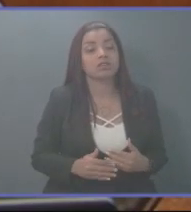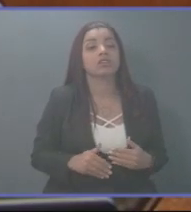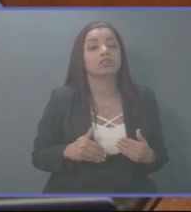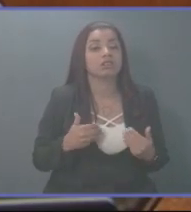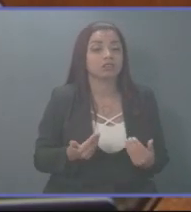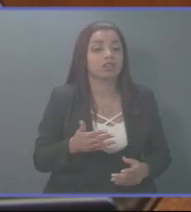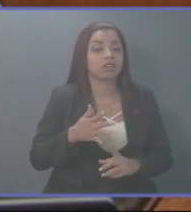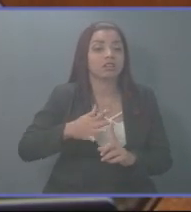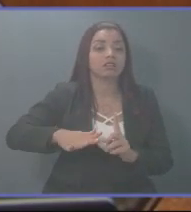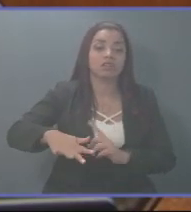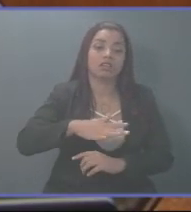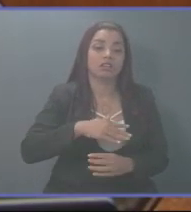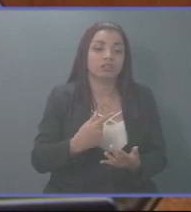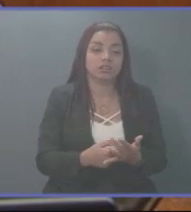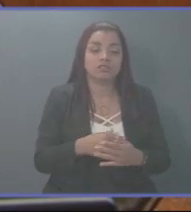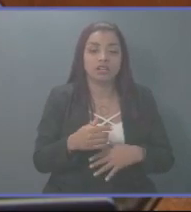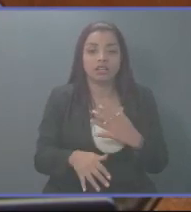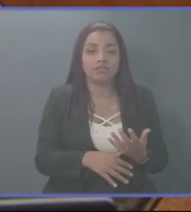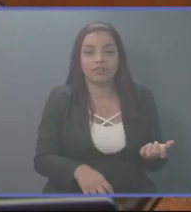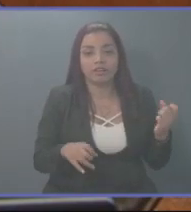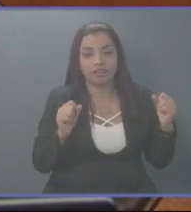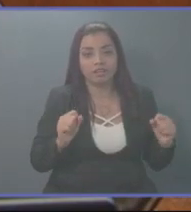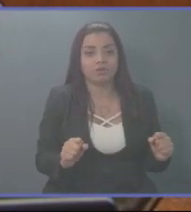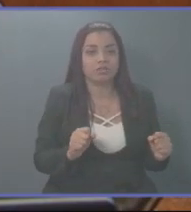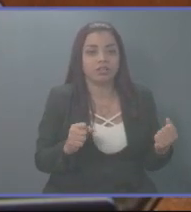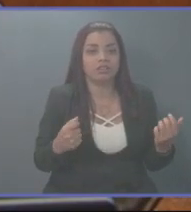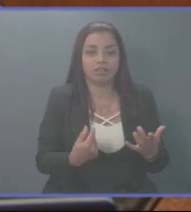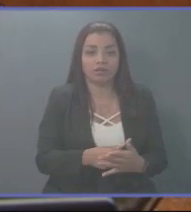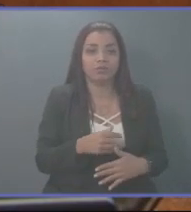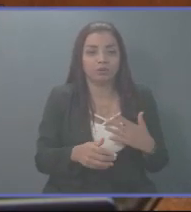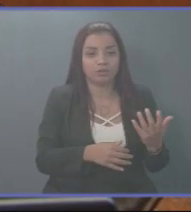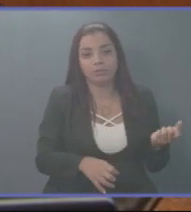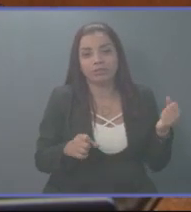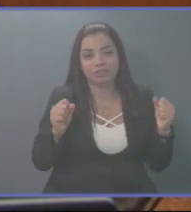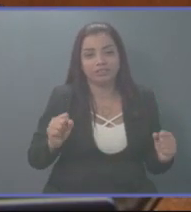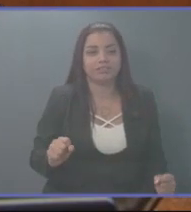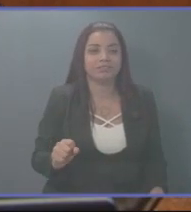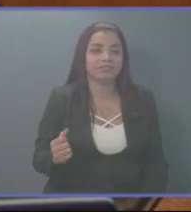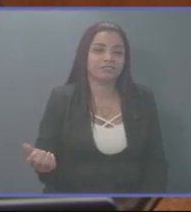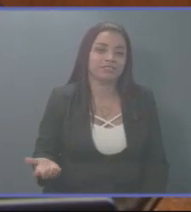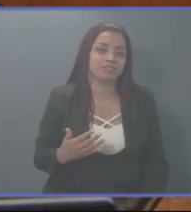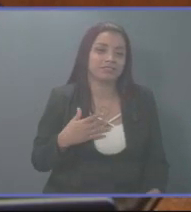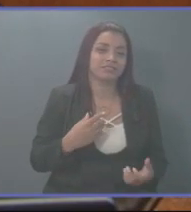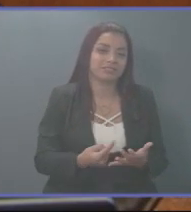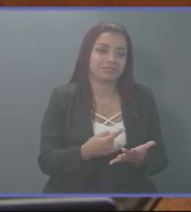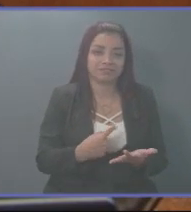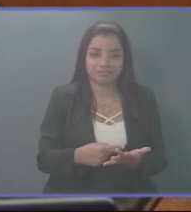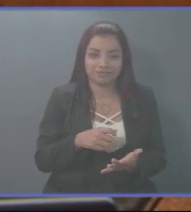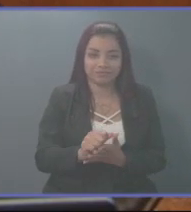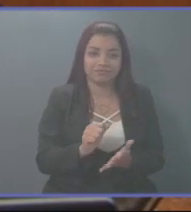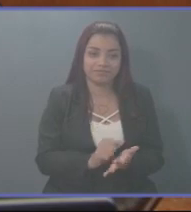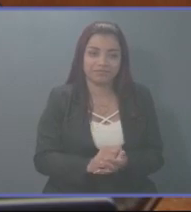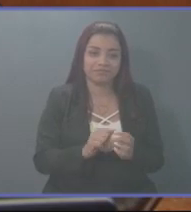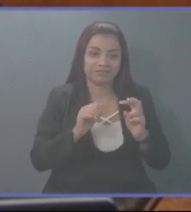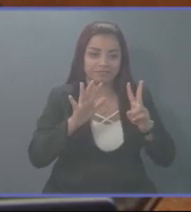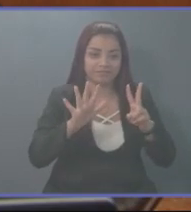la situación anterior a los hechos que ocasionaron el desplazamiento. Prevención, artículo